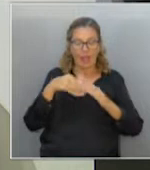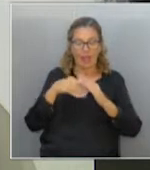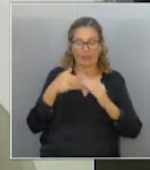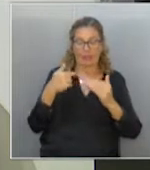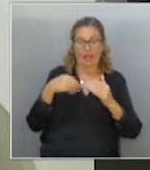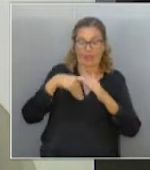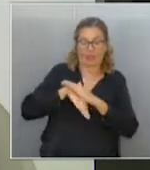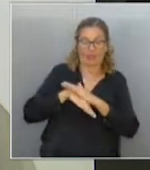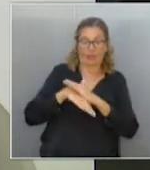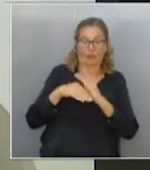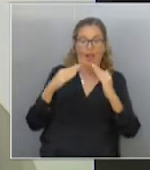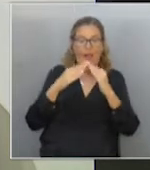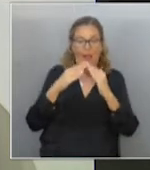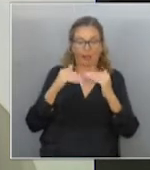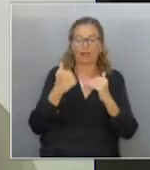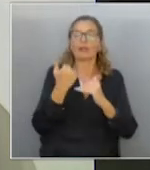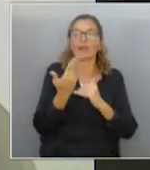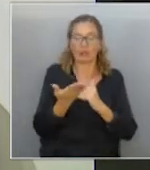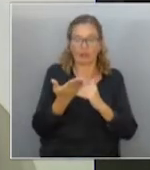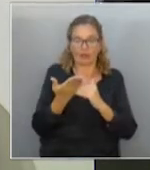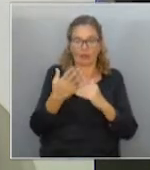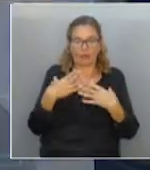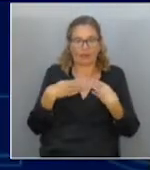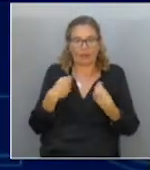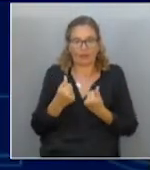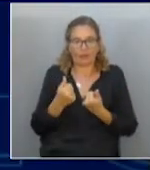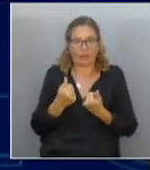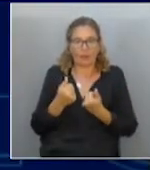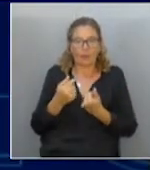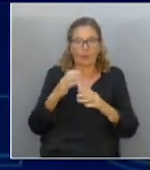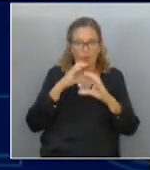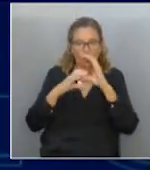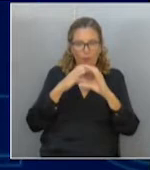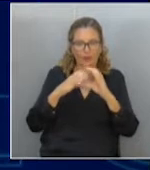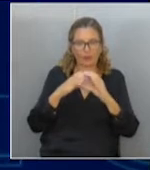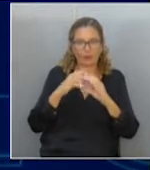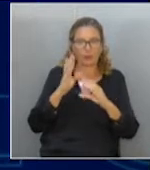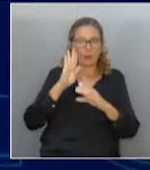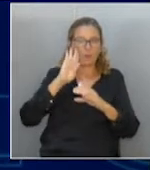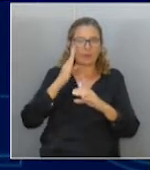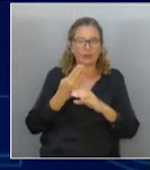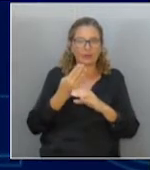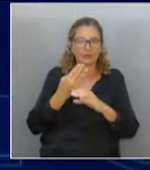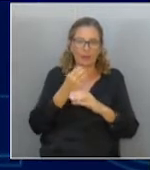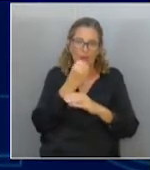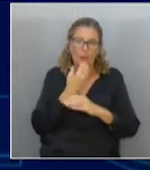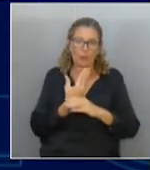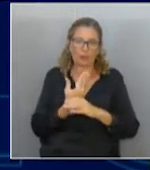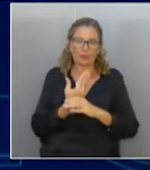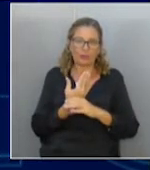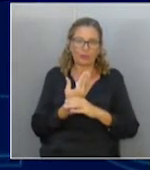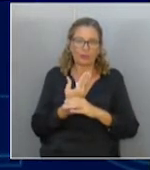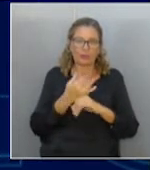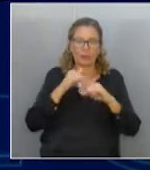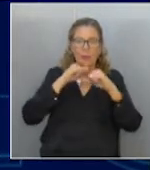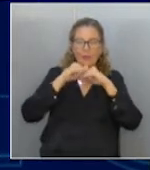afuera. Y da, más que nada en ese sentido, como el material de comunicación en sí nos parecía que estaba re bueno y el